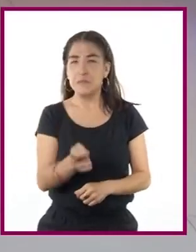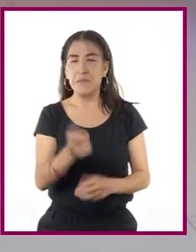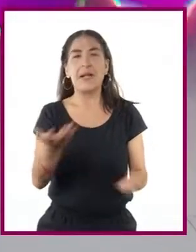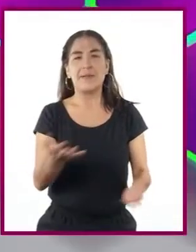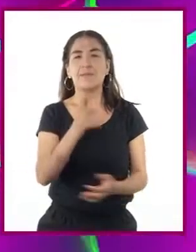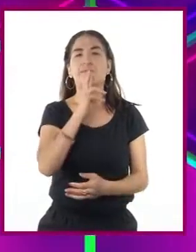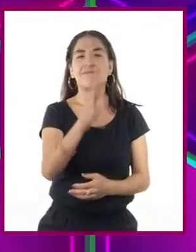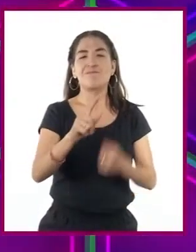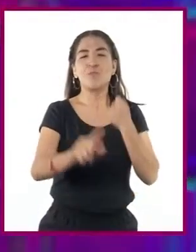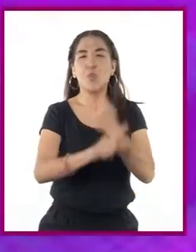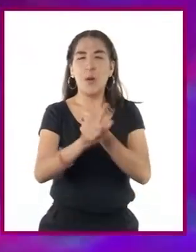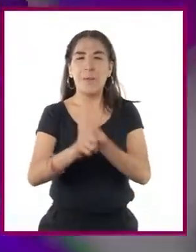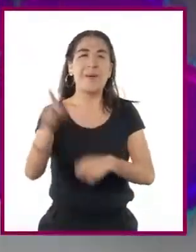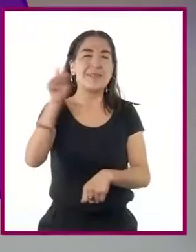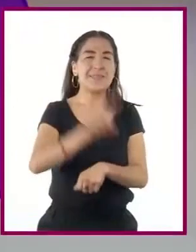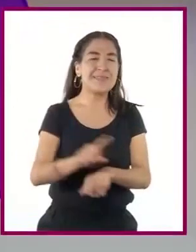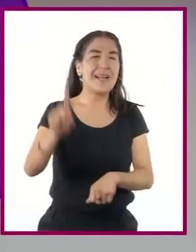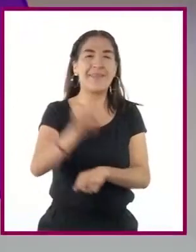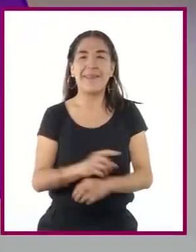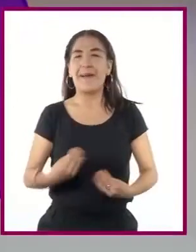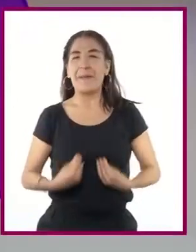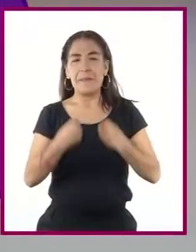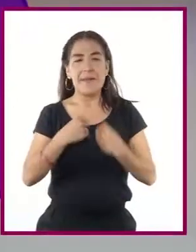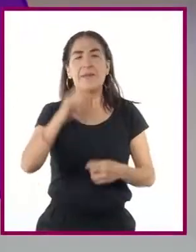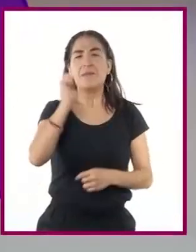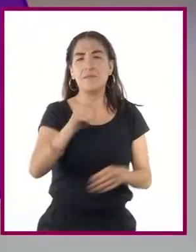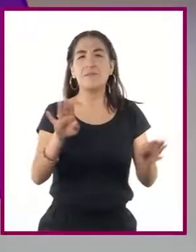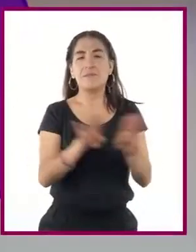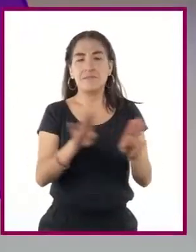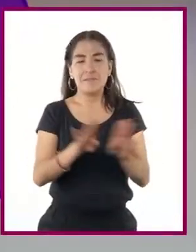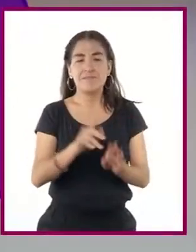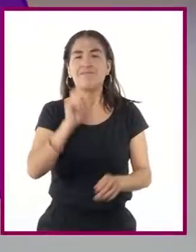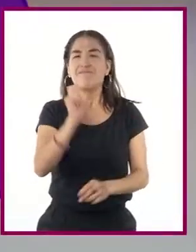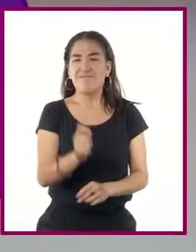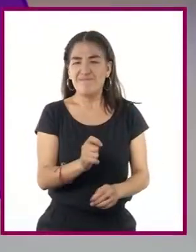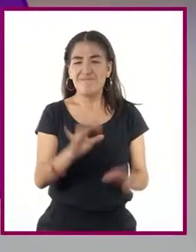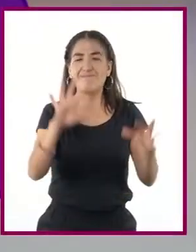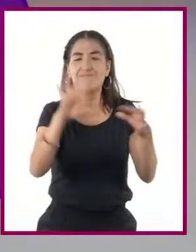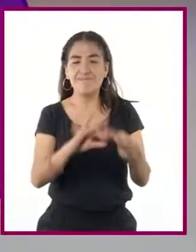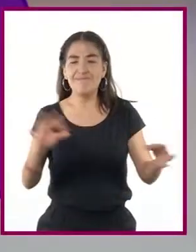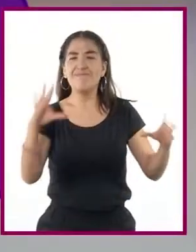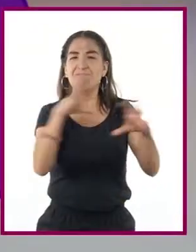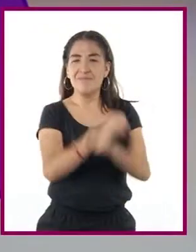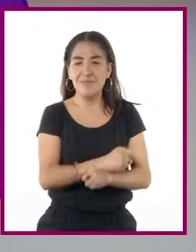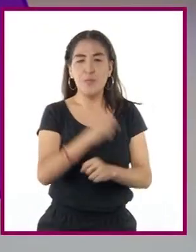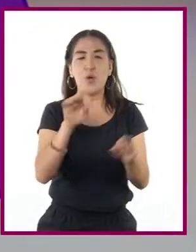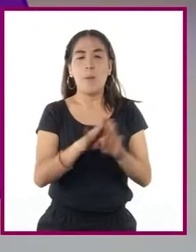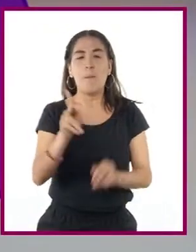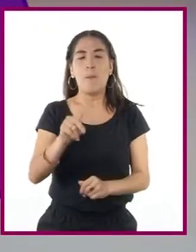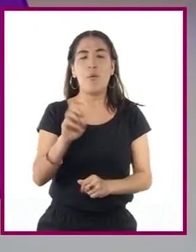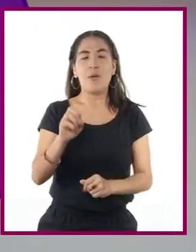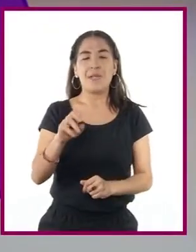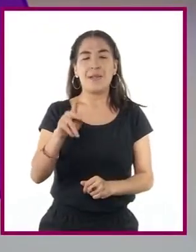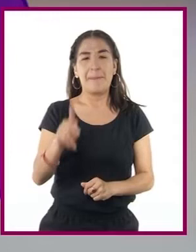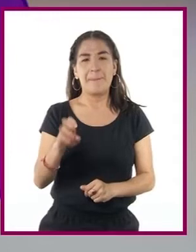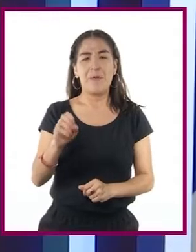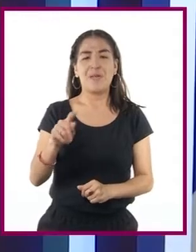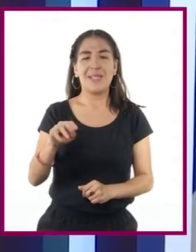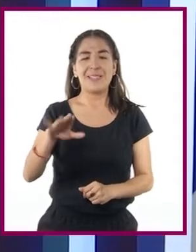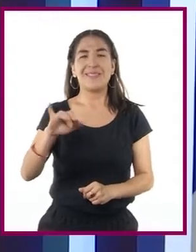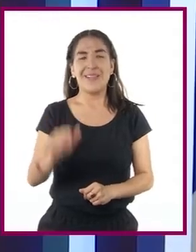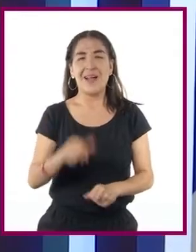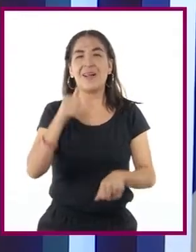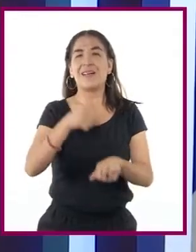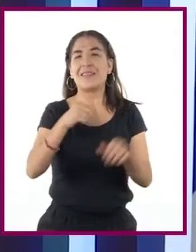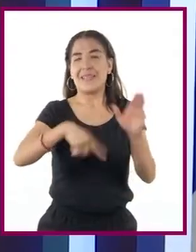situaciones de la vida y plantearemos actividades para dar sentido y significado a potencias de exponente entero negativo.